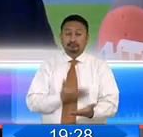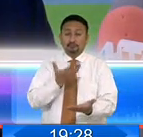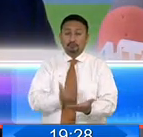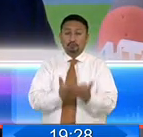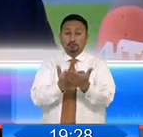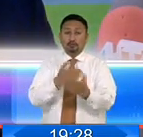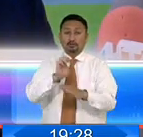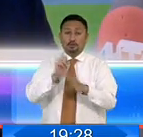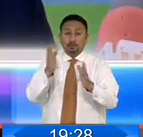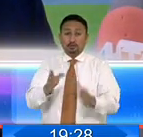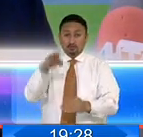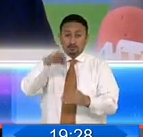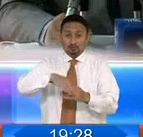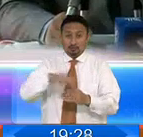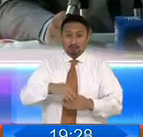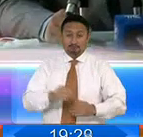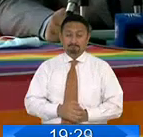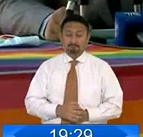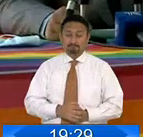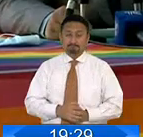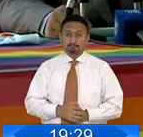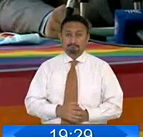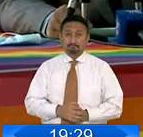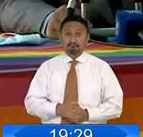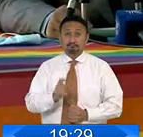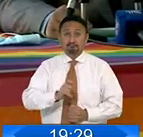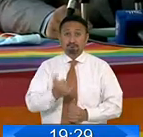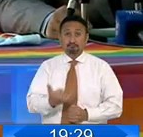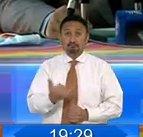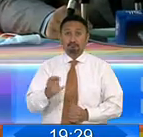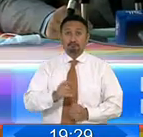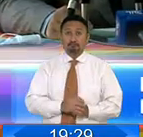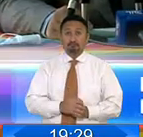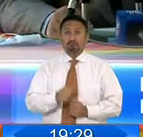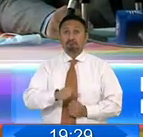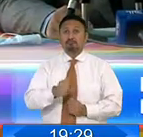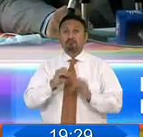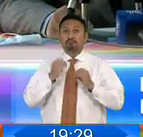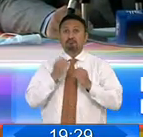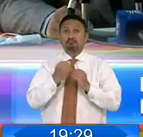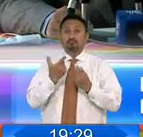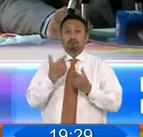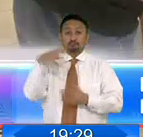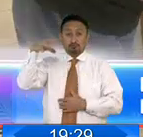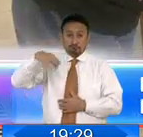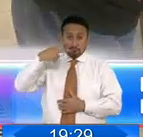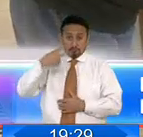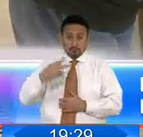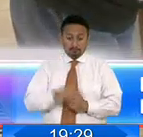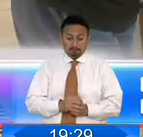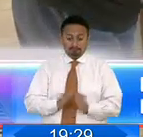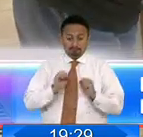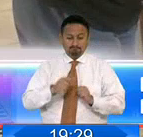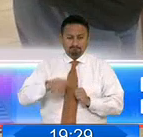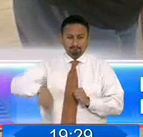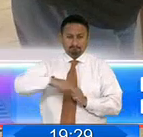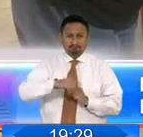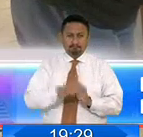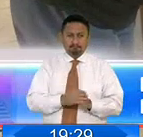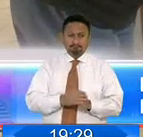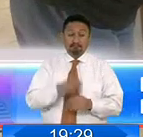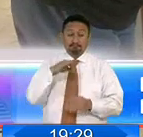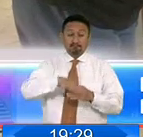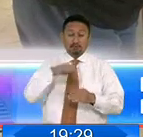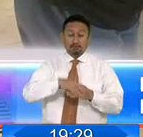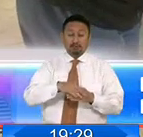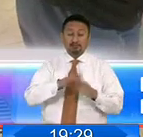fe de los ecuatorianos en las urnas insisten en la necesidad que intervenga en otros organismos del estado a fin de transparentar las pasadas